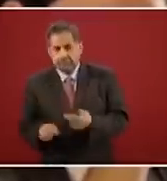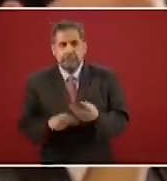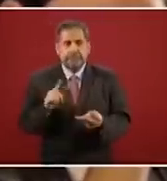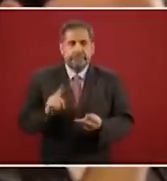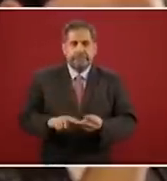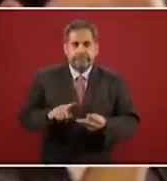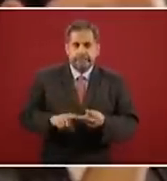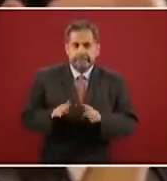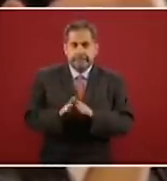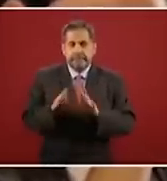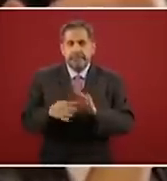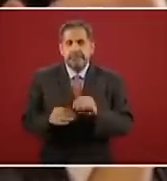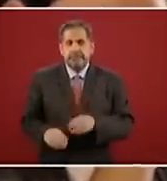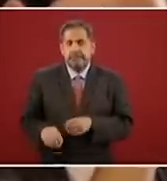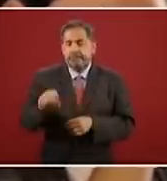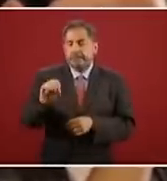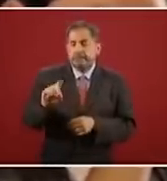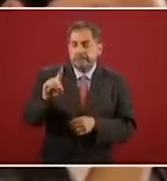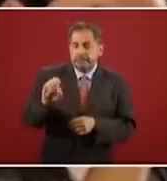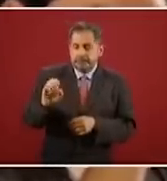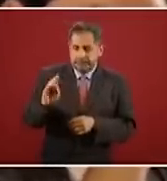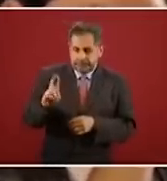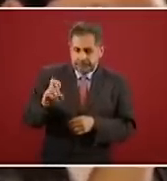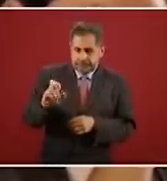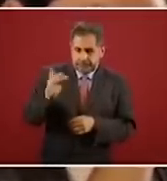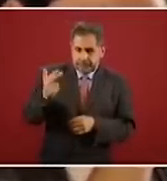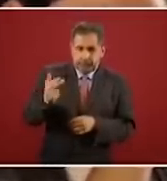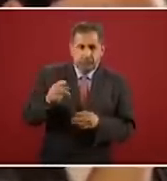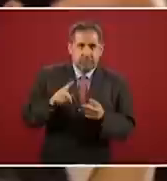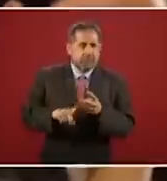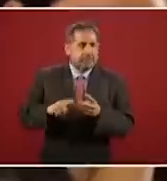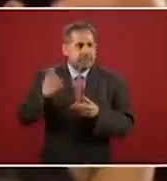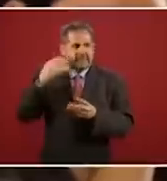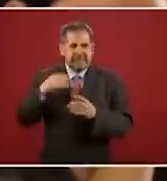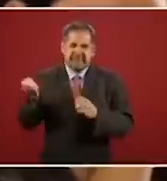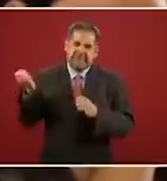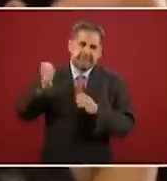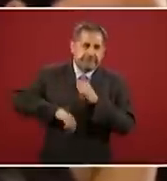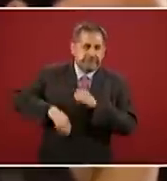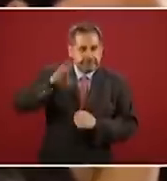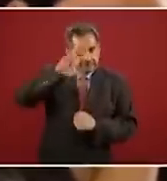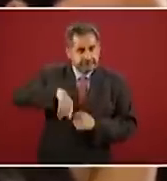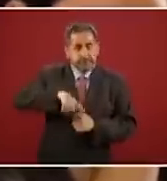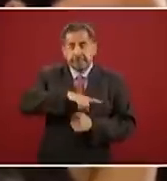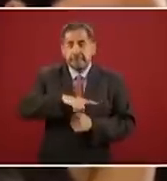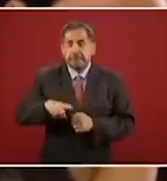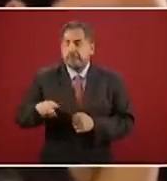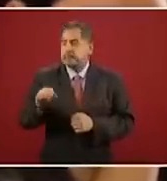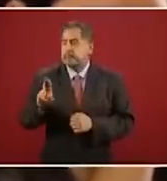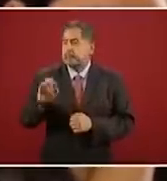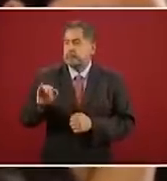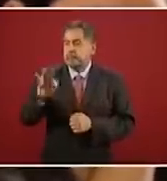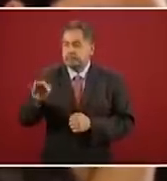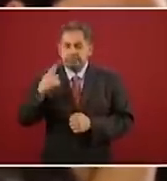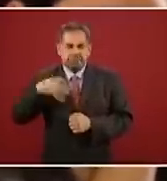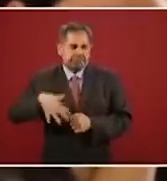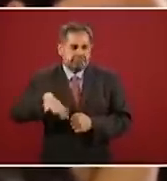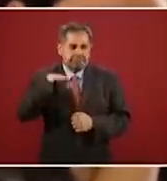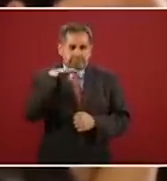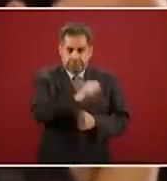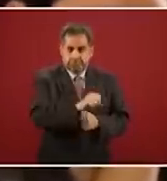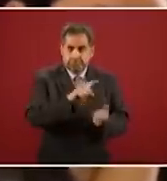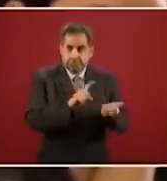en el caso de Odebrecht y de la estafa maestra, las pesquisas de la UIF llegan al